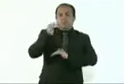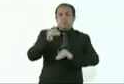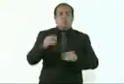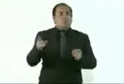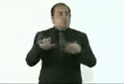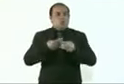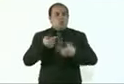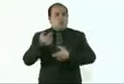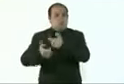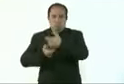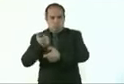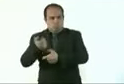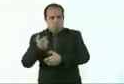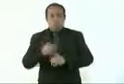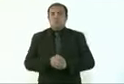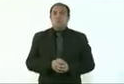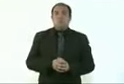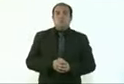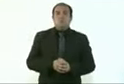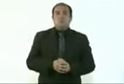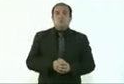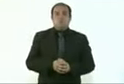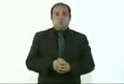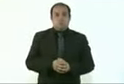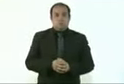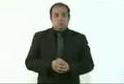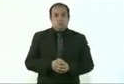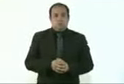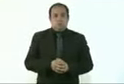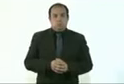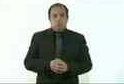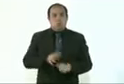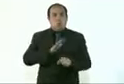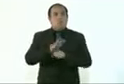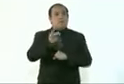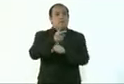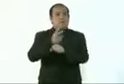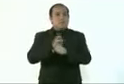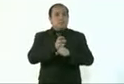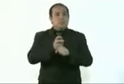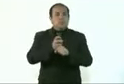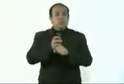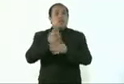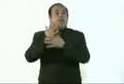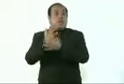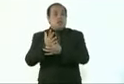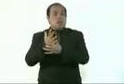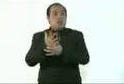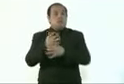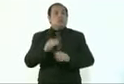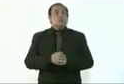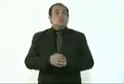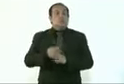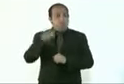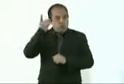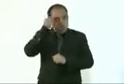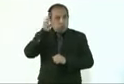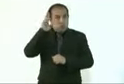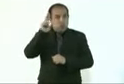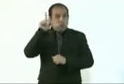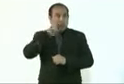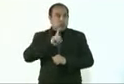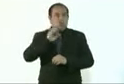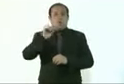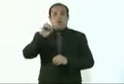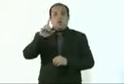economía y más bien, ¿cuál es el llamado? Pues esto que ha repetido la doctora Oliva, que lo